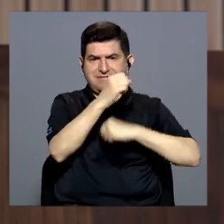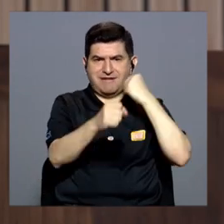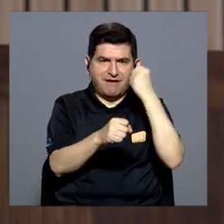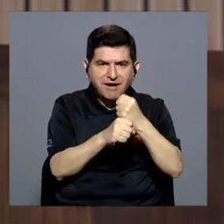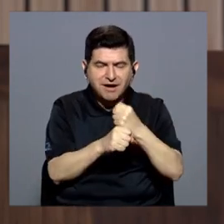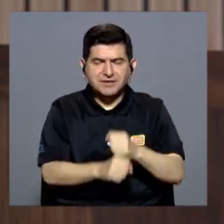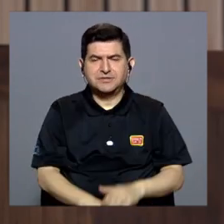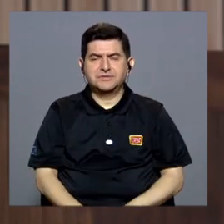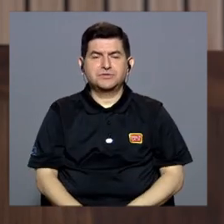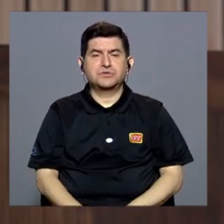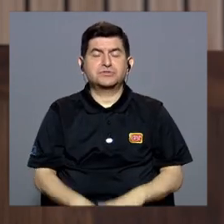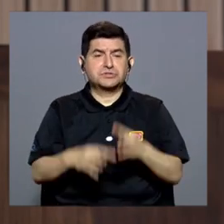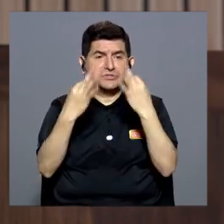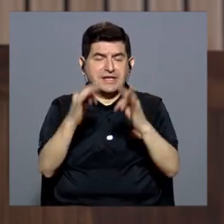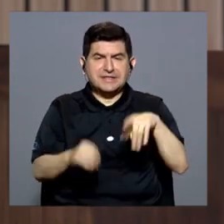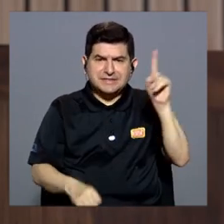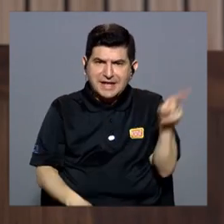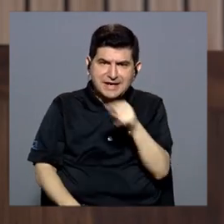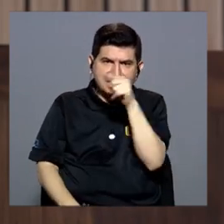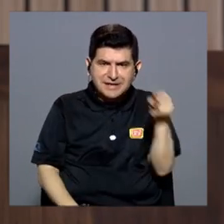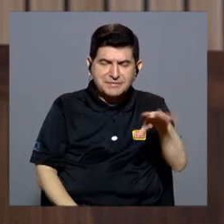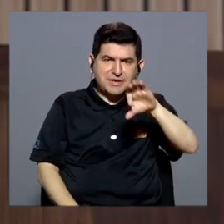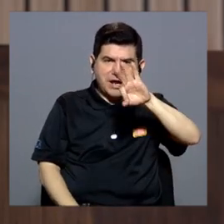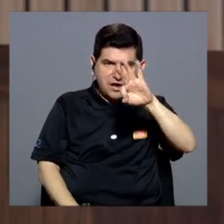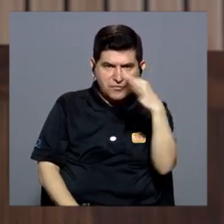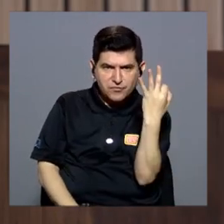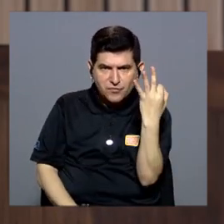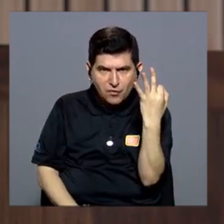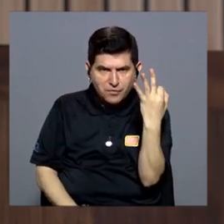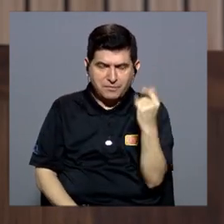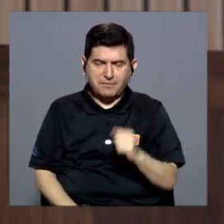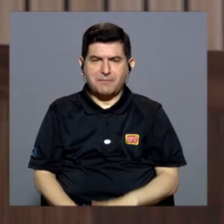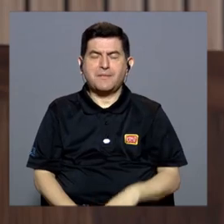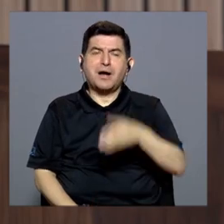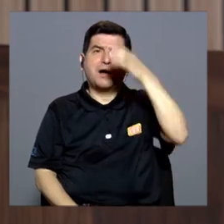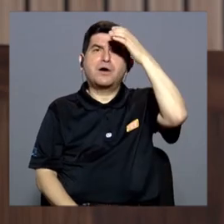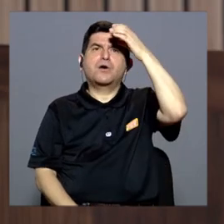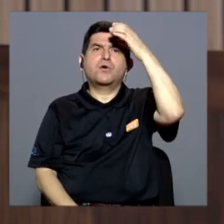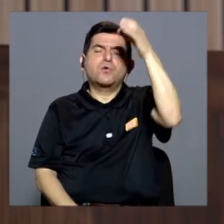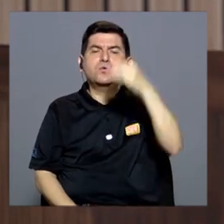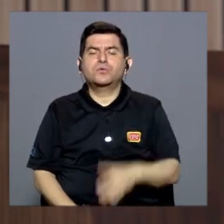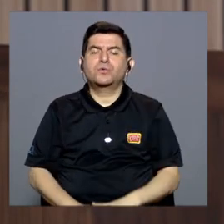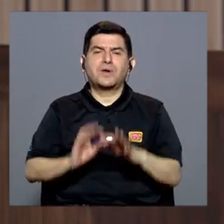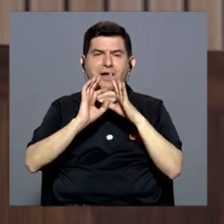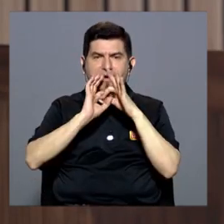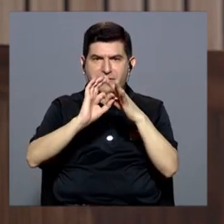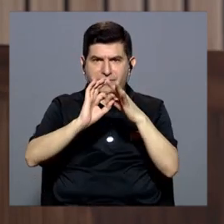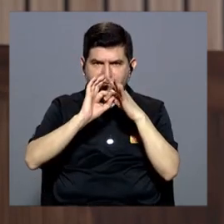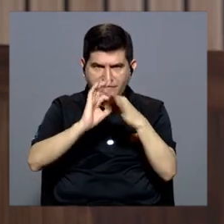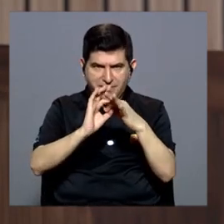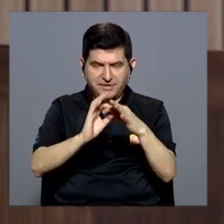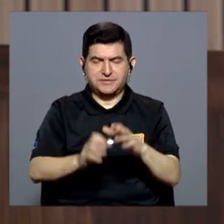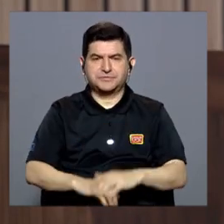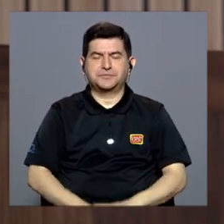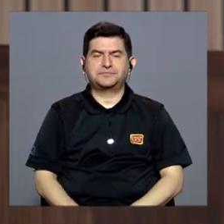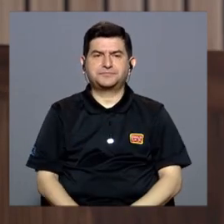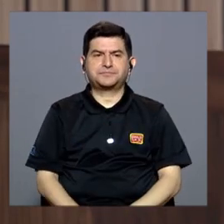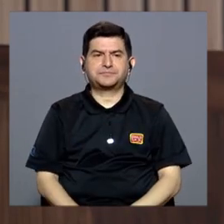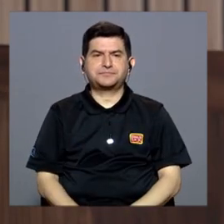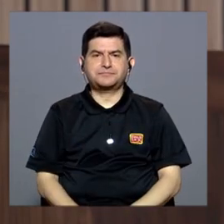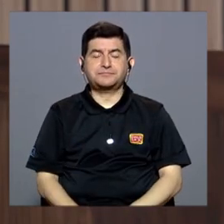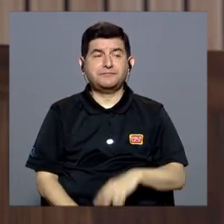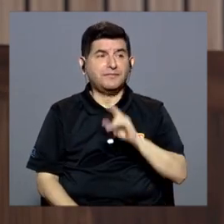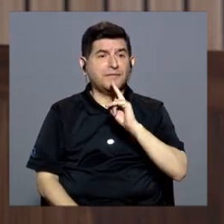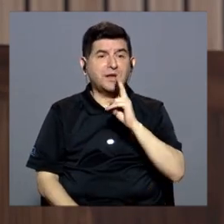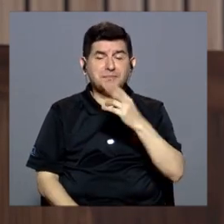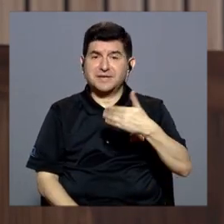a eliminar ese tipo de formas de culturales de relación que hacen que en